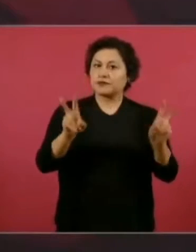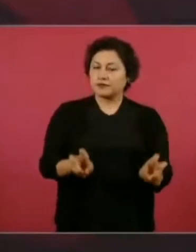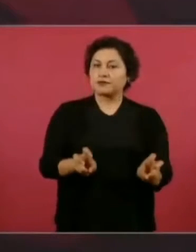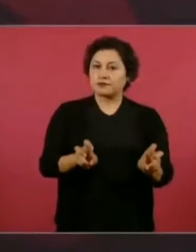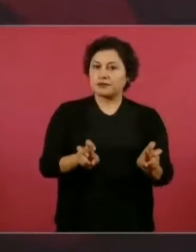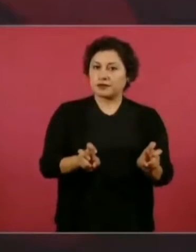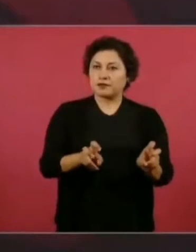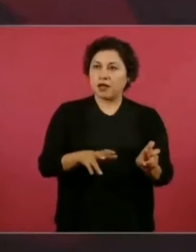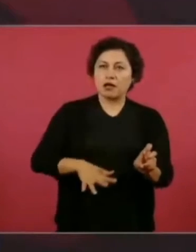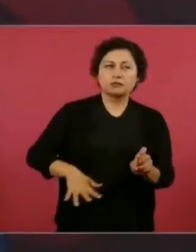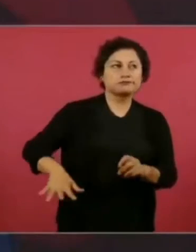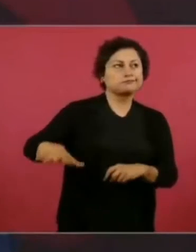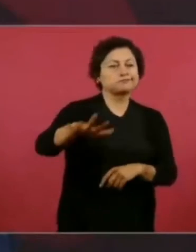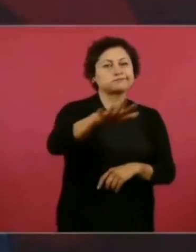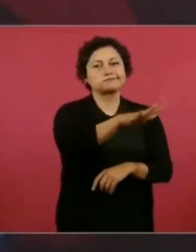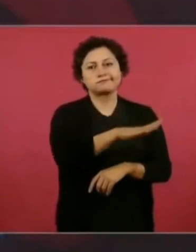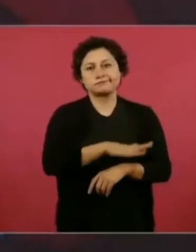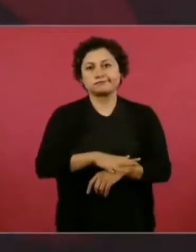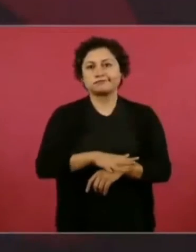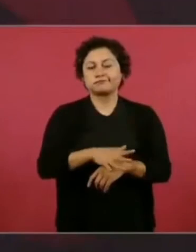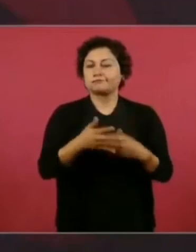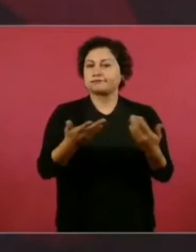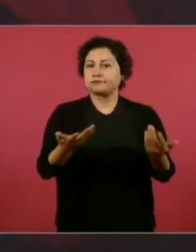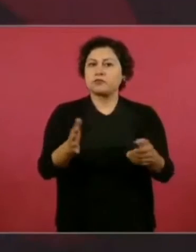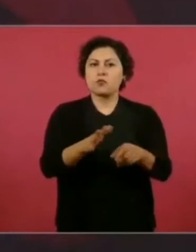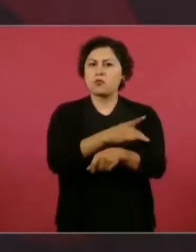cuando menos 2 sexenios